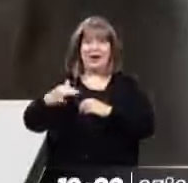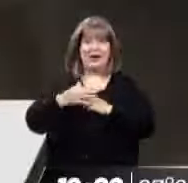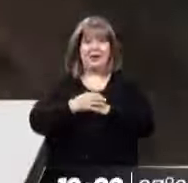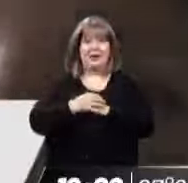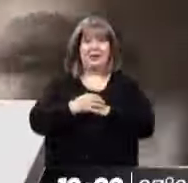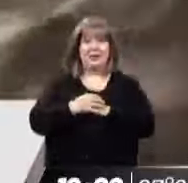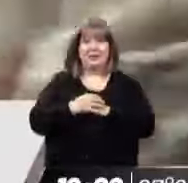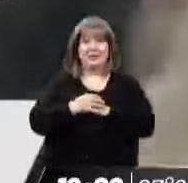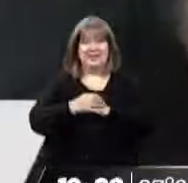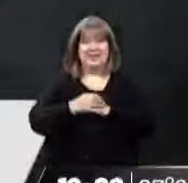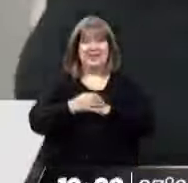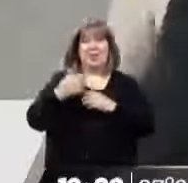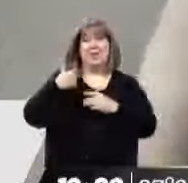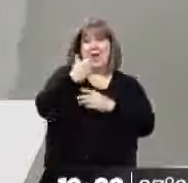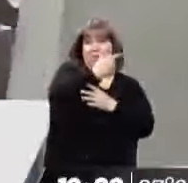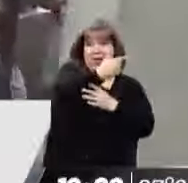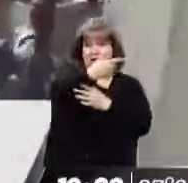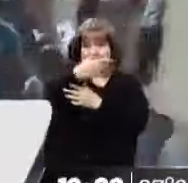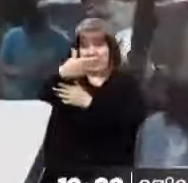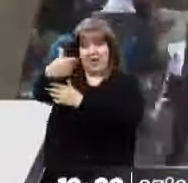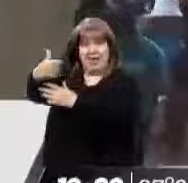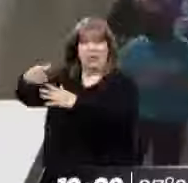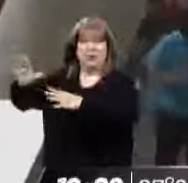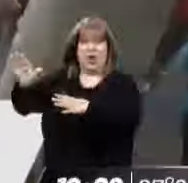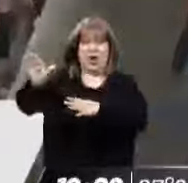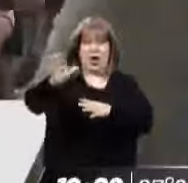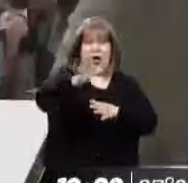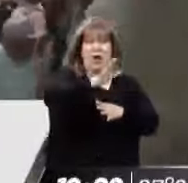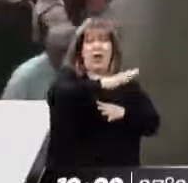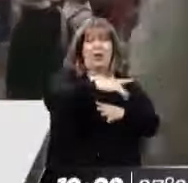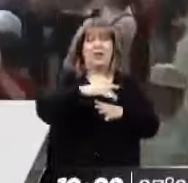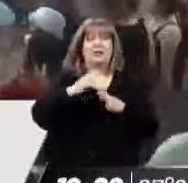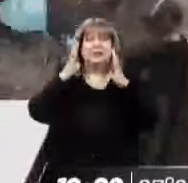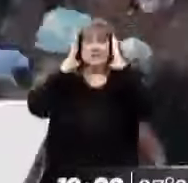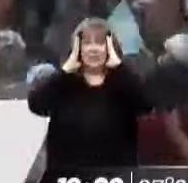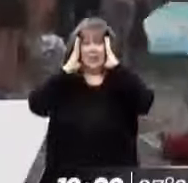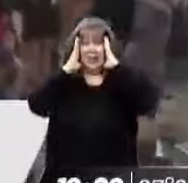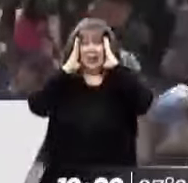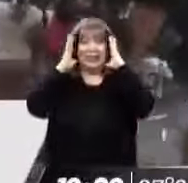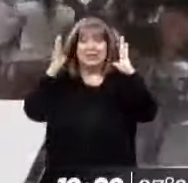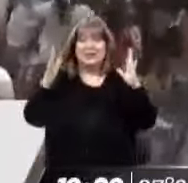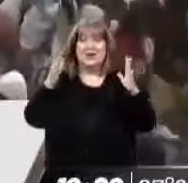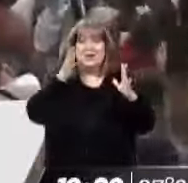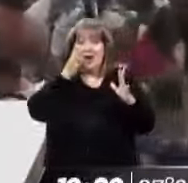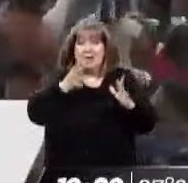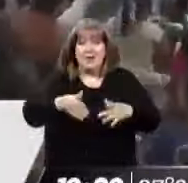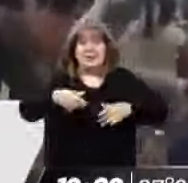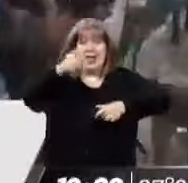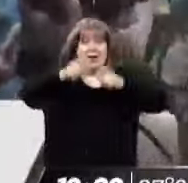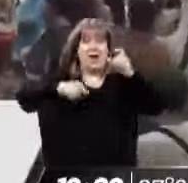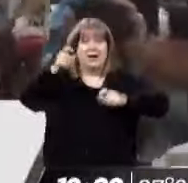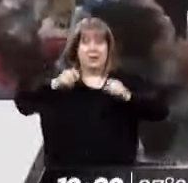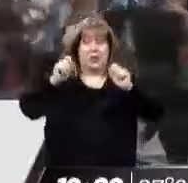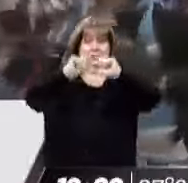Dios. Madre de Dios. Madre de Dios. Gracias, gracias. Mirá lo que es esto, por Dios. Les dije que les